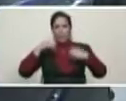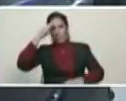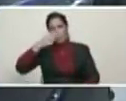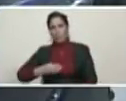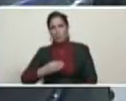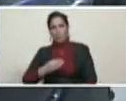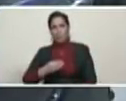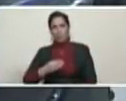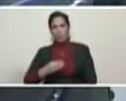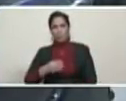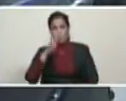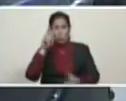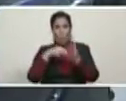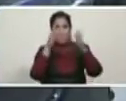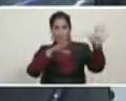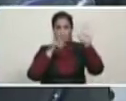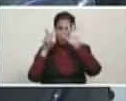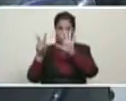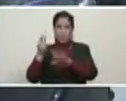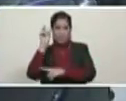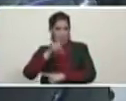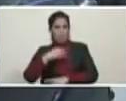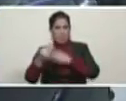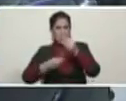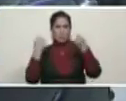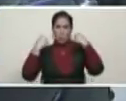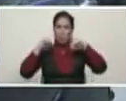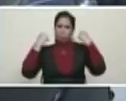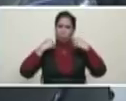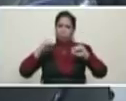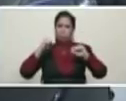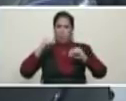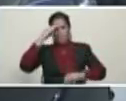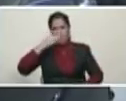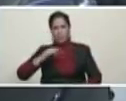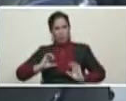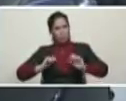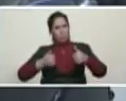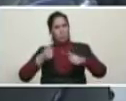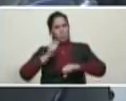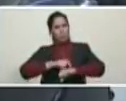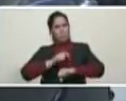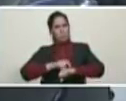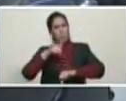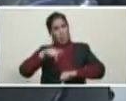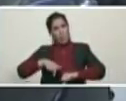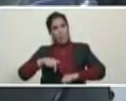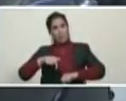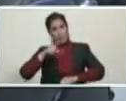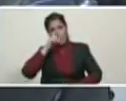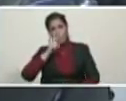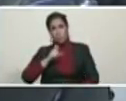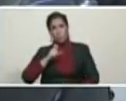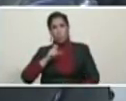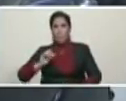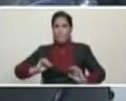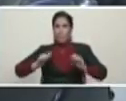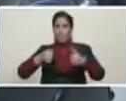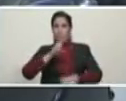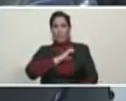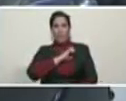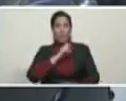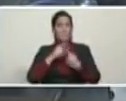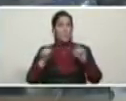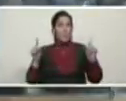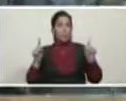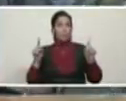el 2017, recuerdo, en enero. Empezamos temprano. Este año íbamos a empezar en enero, pero